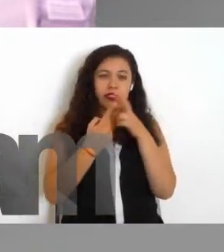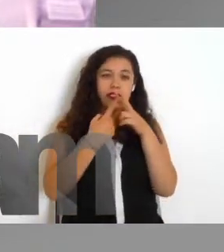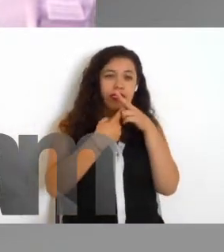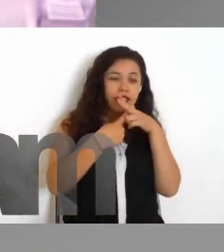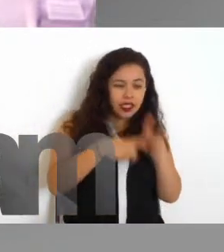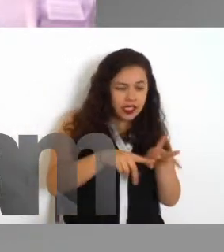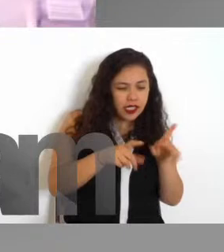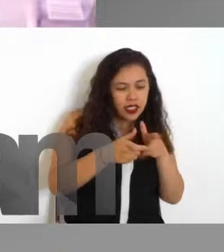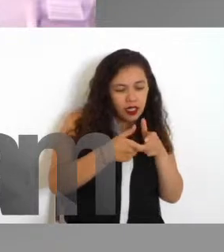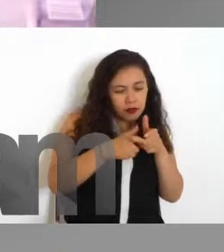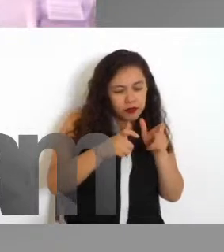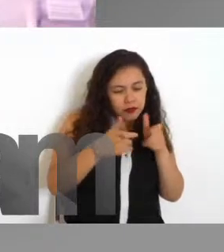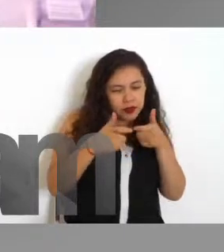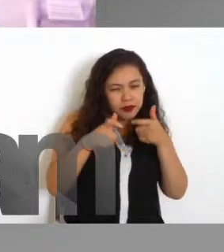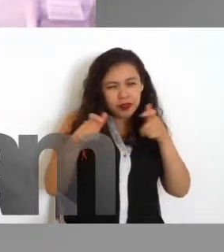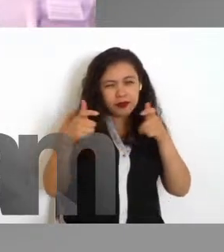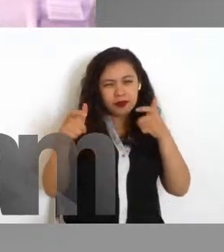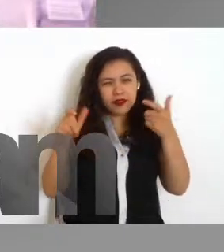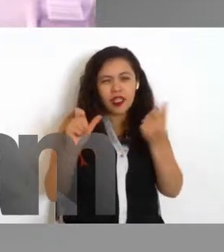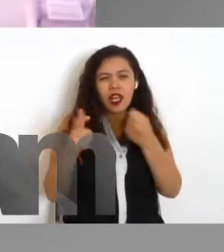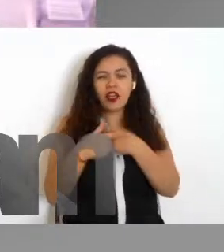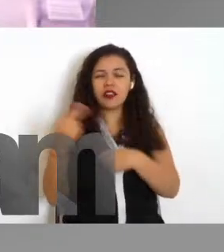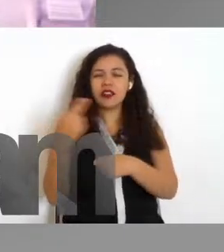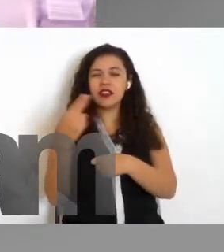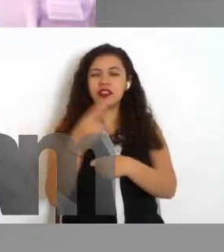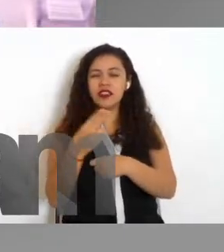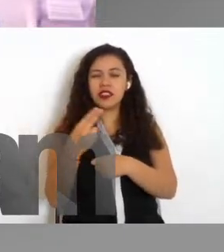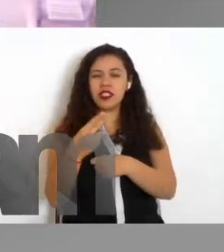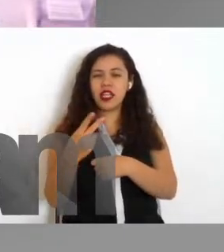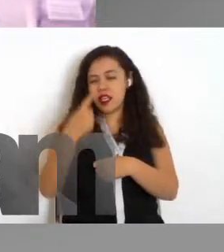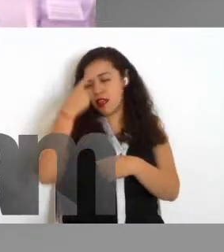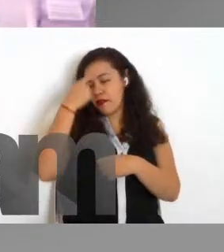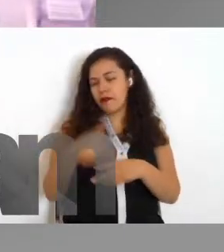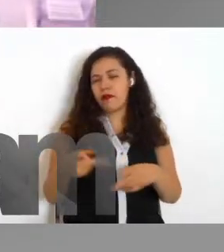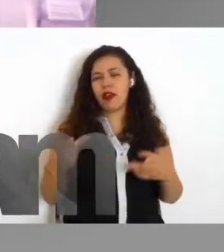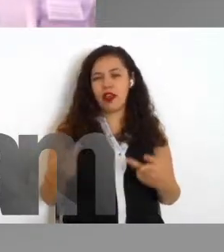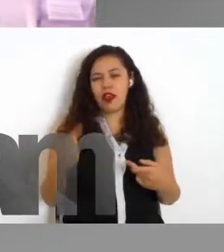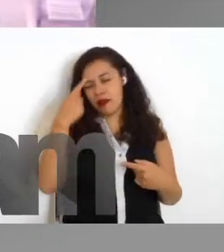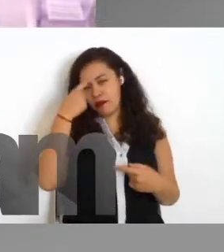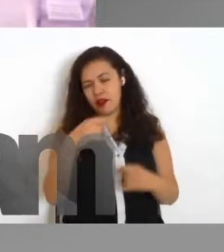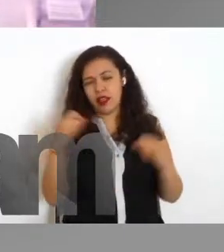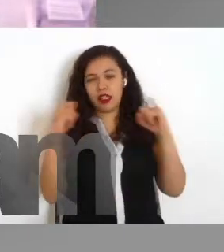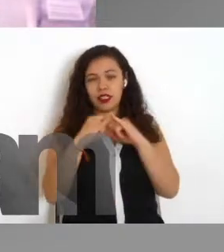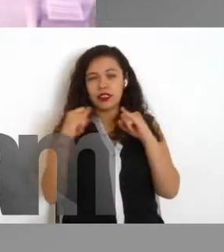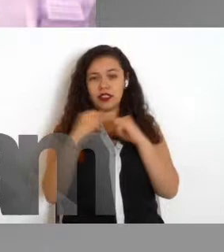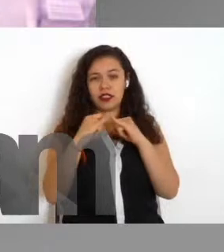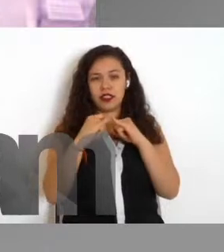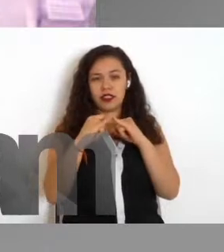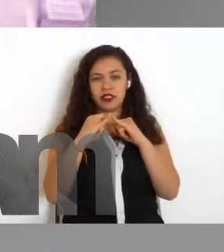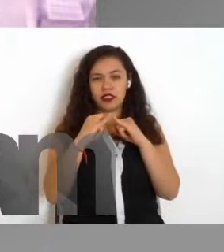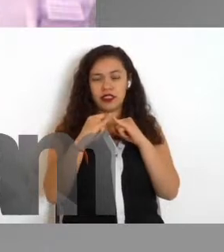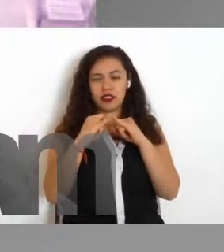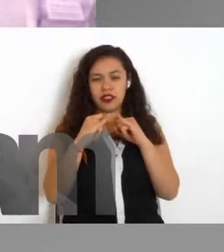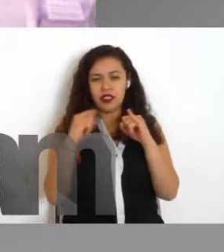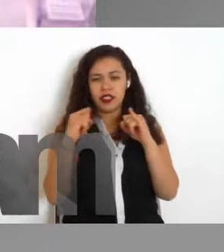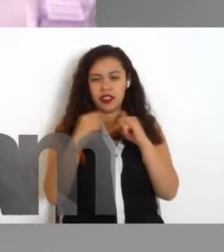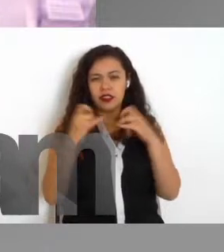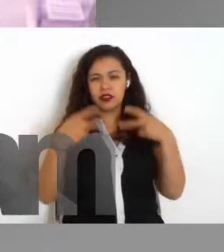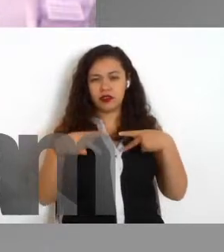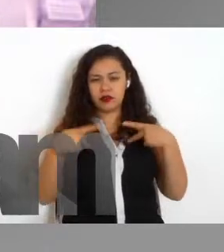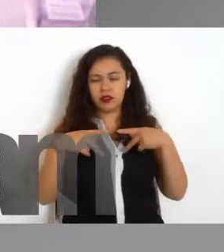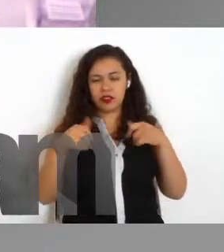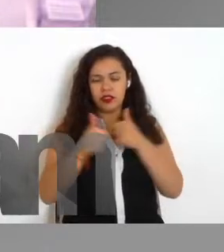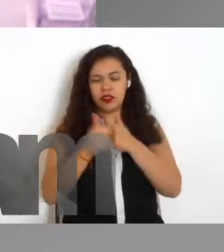recientemente con alguna necesidad en particular para acercarse a las diferentes instituciones que permitan la visualización de las personas con